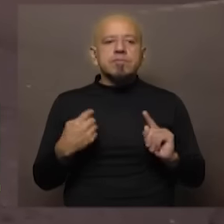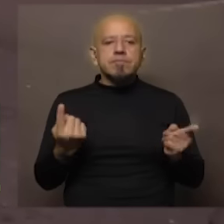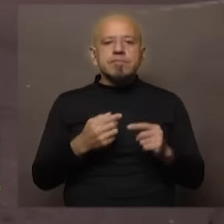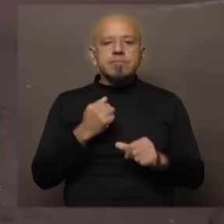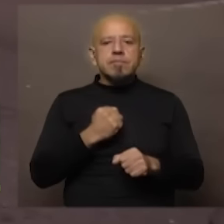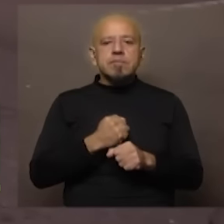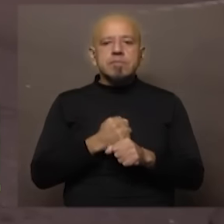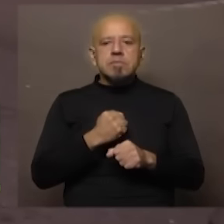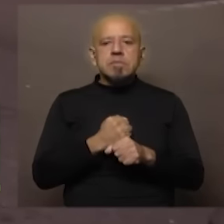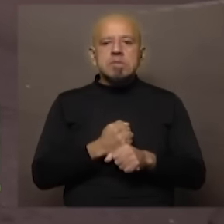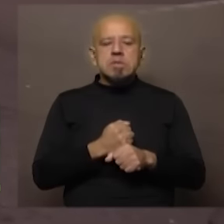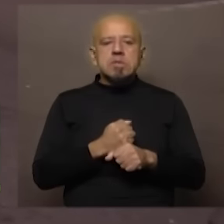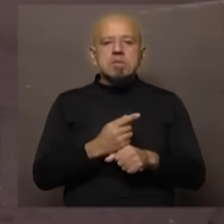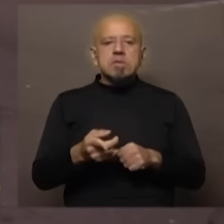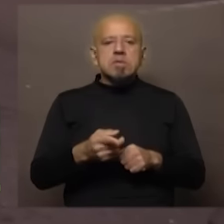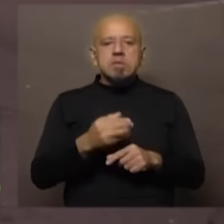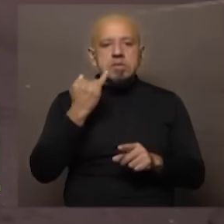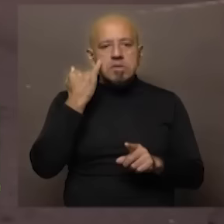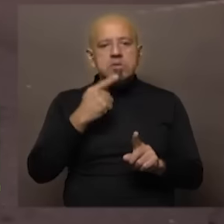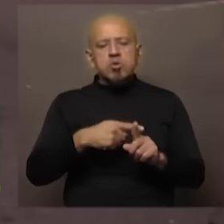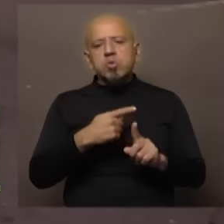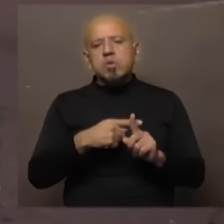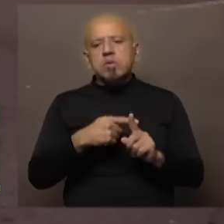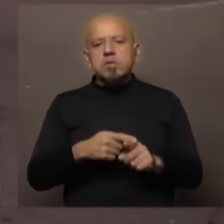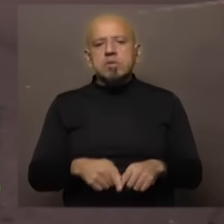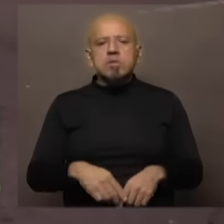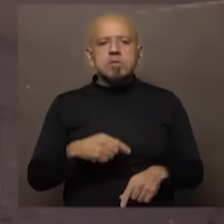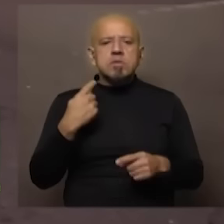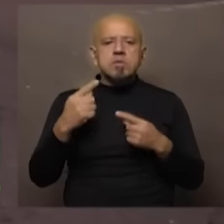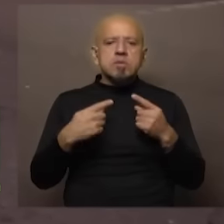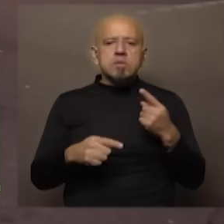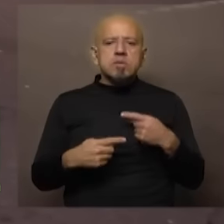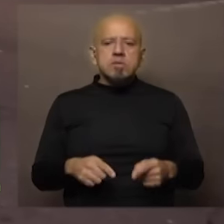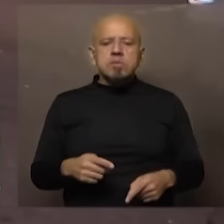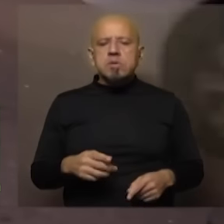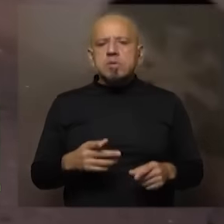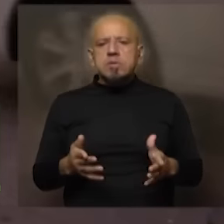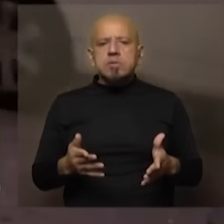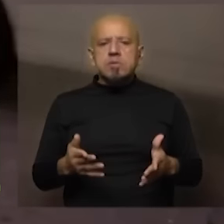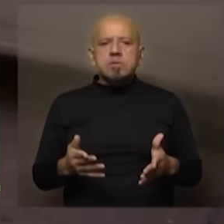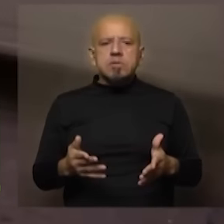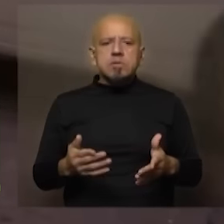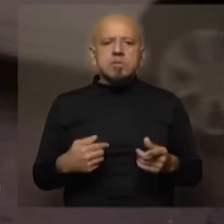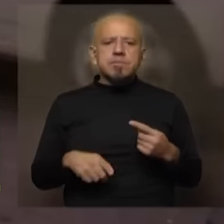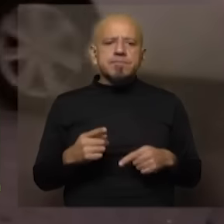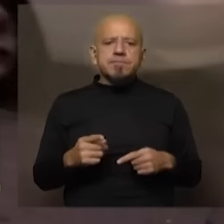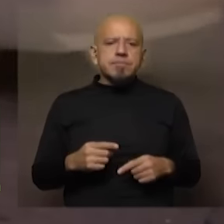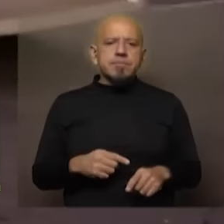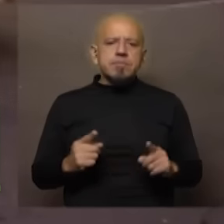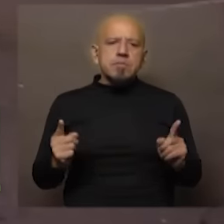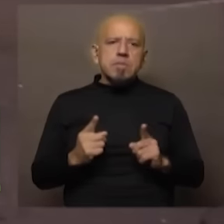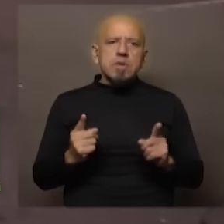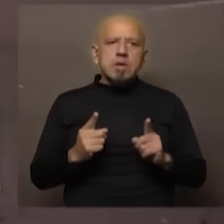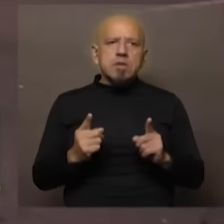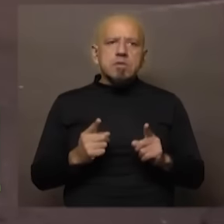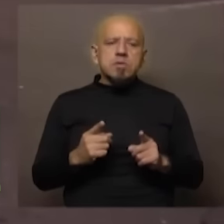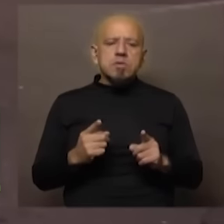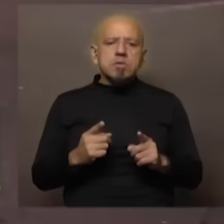trabajadoras sexuales, enfatizando distintos puntos en un escueto y conciso